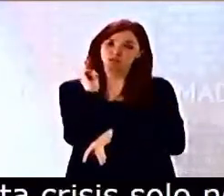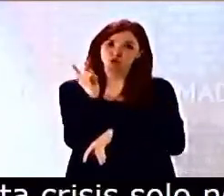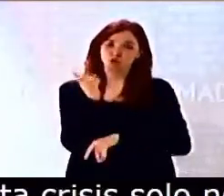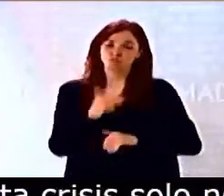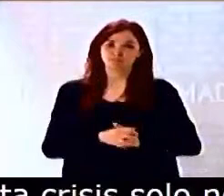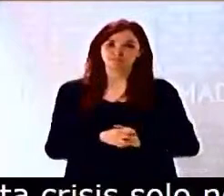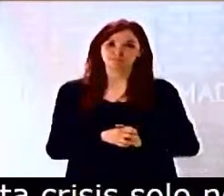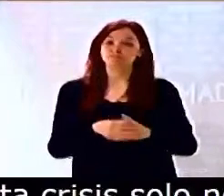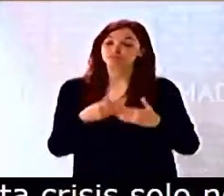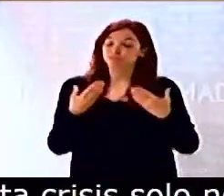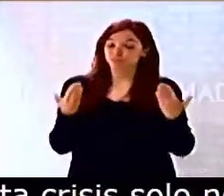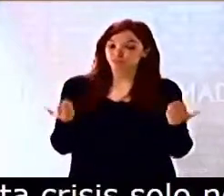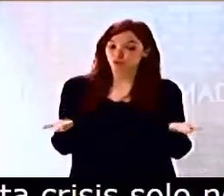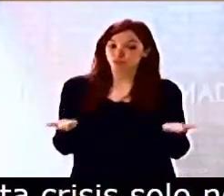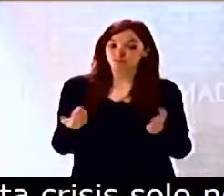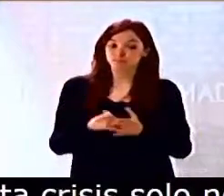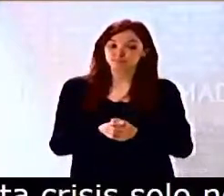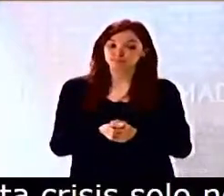Por lo tanto,